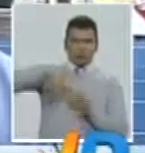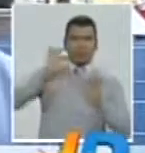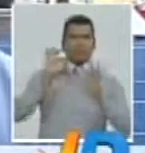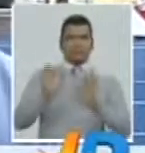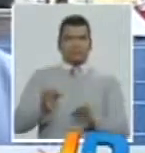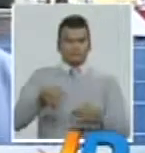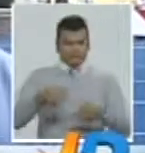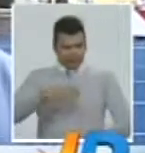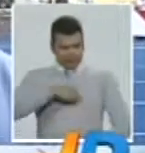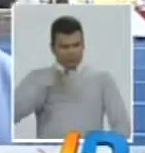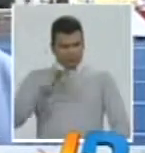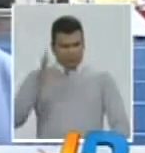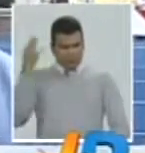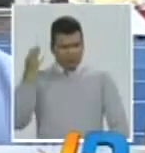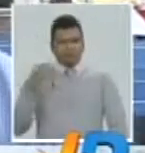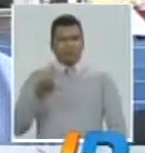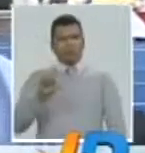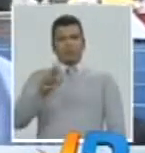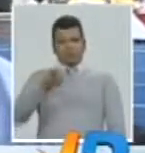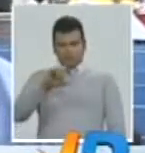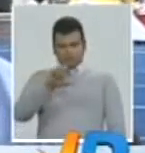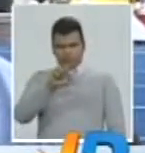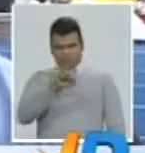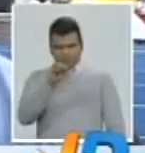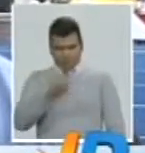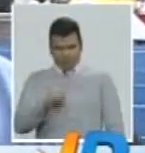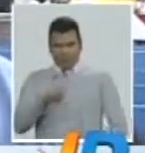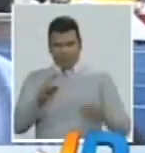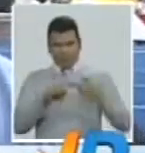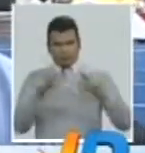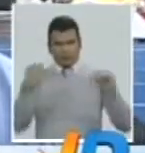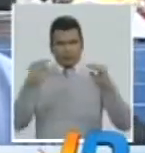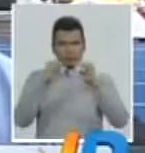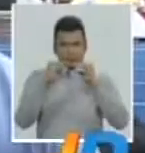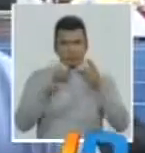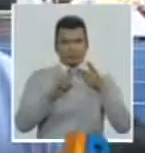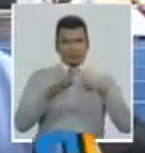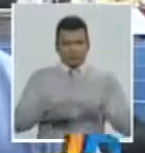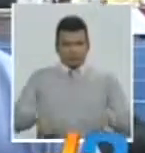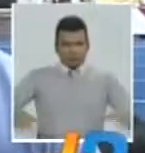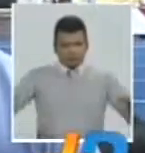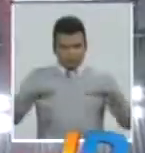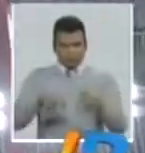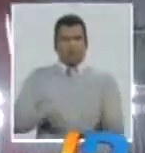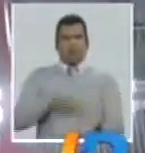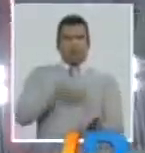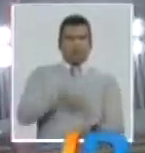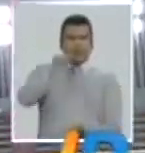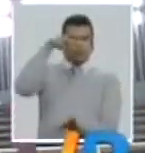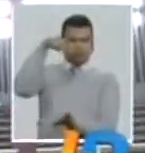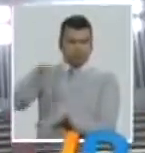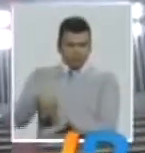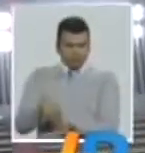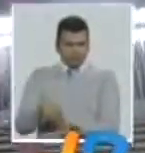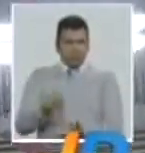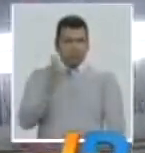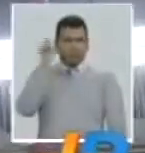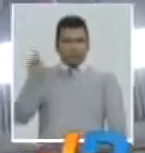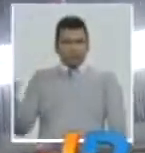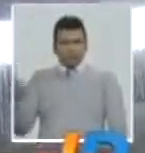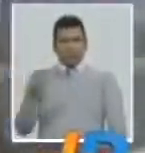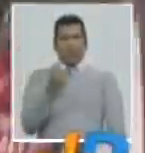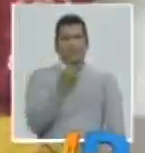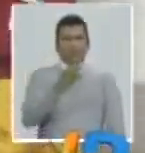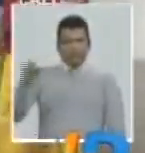anillas, medalla de plata en paralelas, medalla de bronce en suelo, medalla de bronce en salto. 300 deportistas de